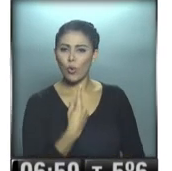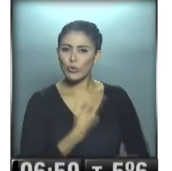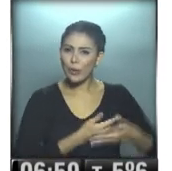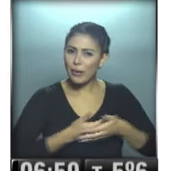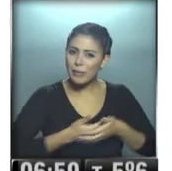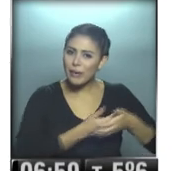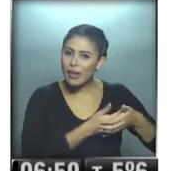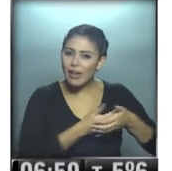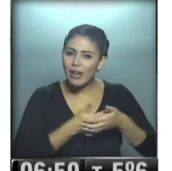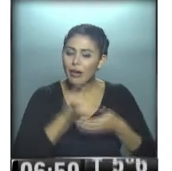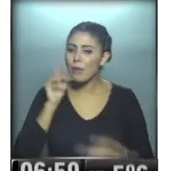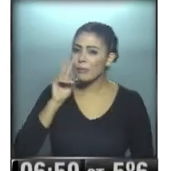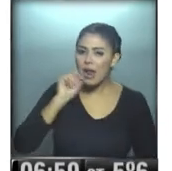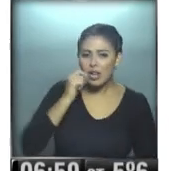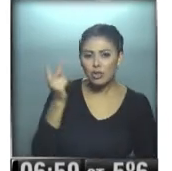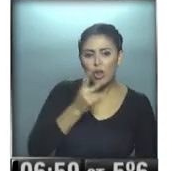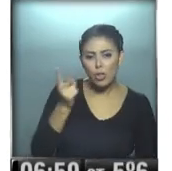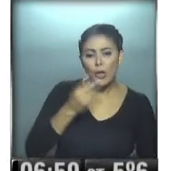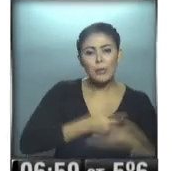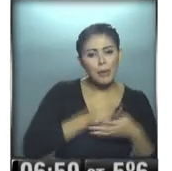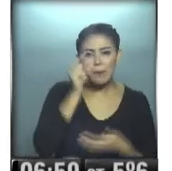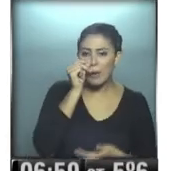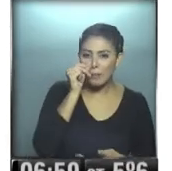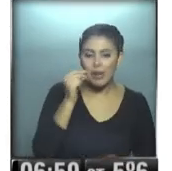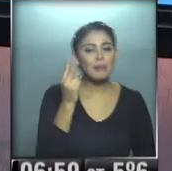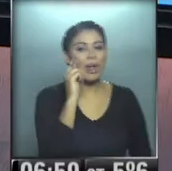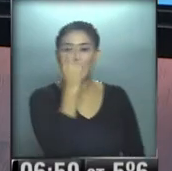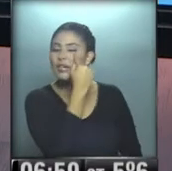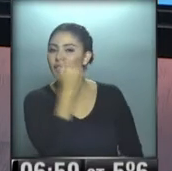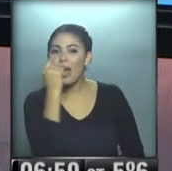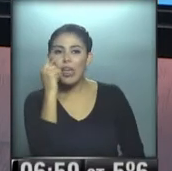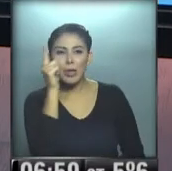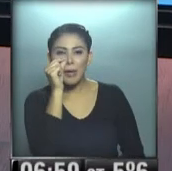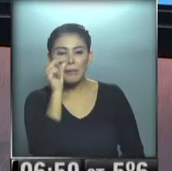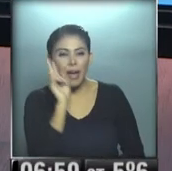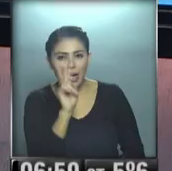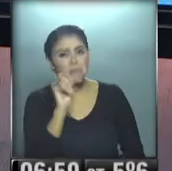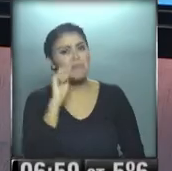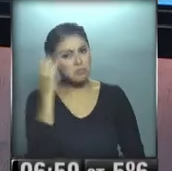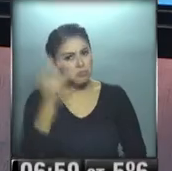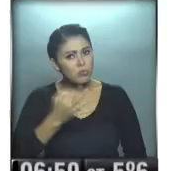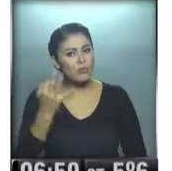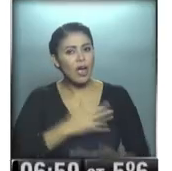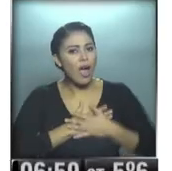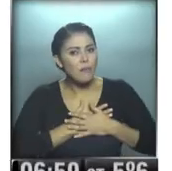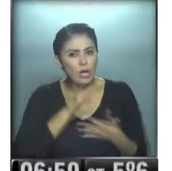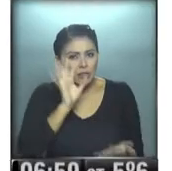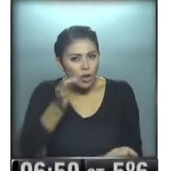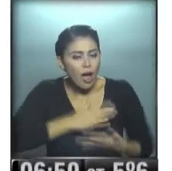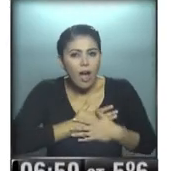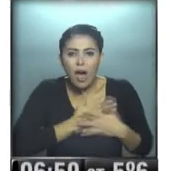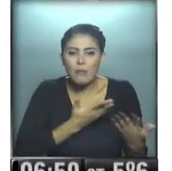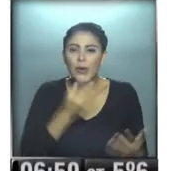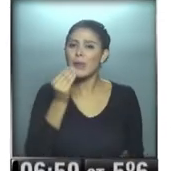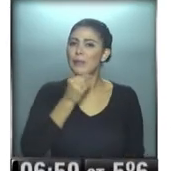bebé. Fantástico. Mirá qué lindo los dos, el bebé y su papá. Mirá qué lindo, la mirada del padre. Impresionante el amor, impresionante. No se